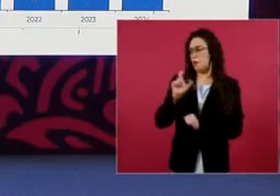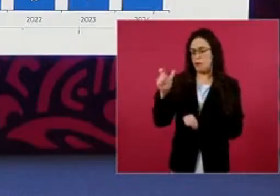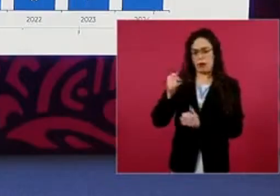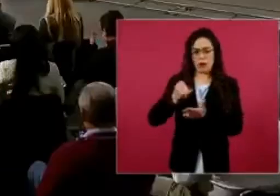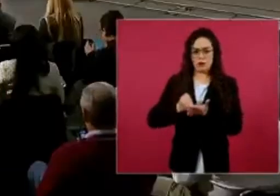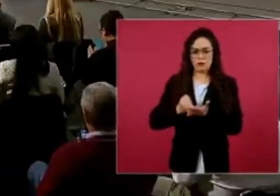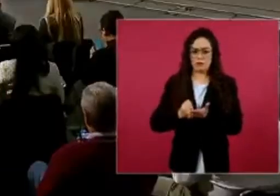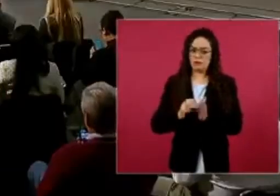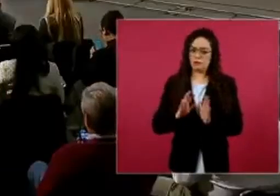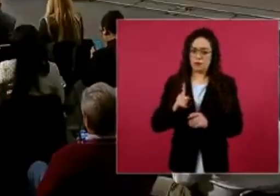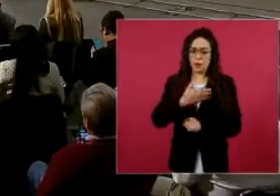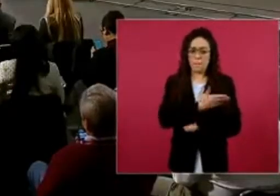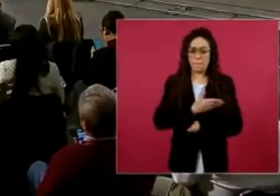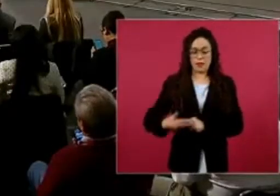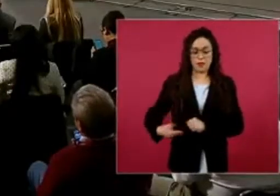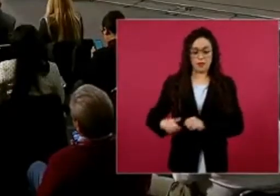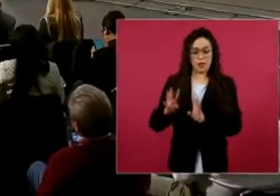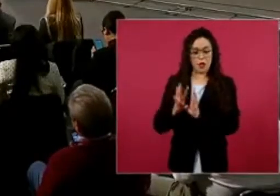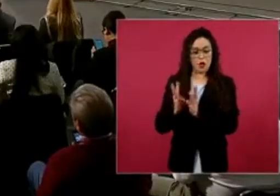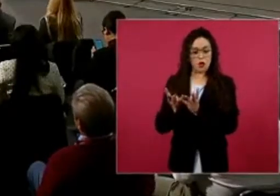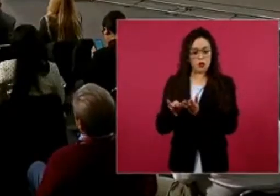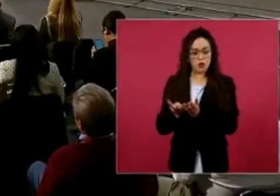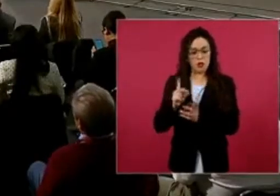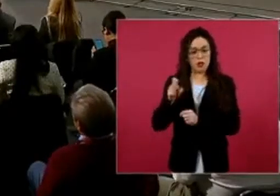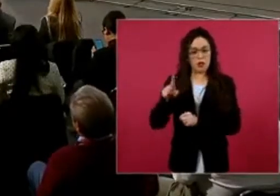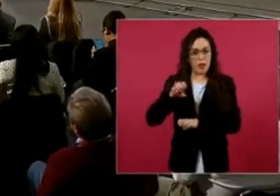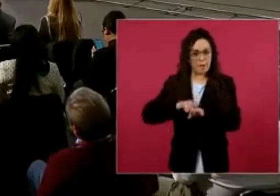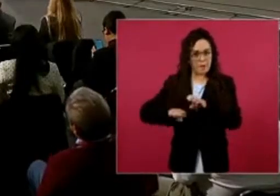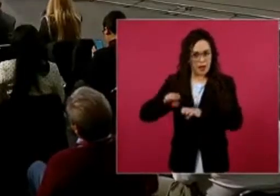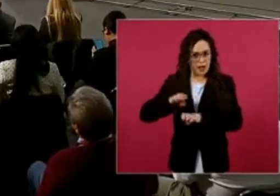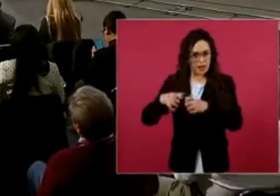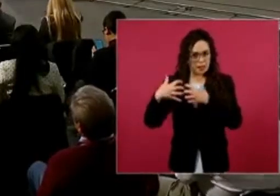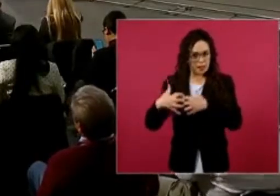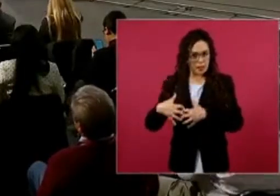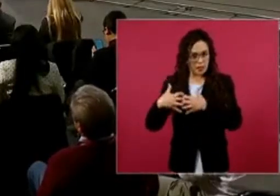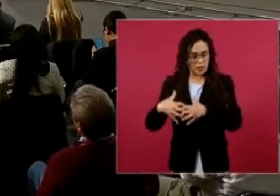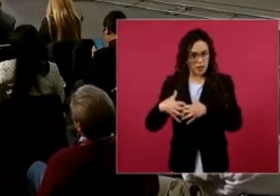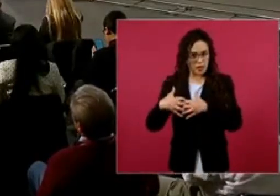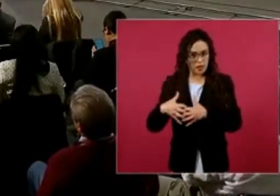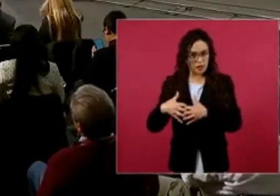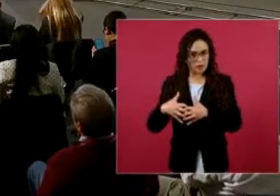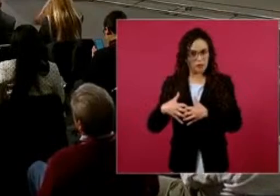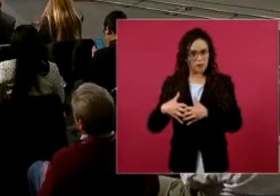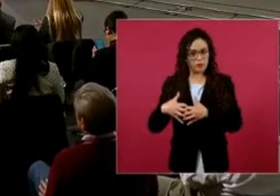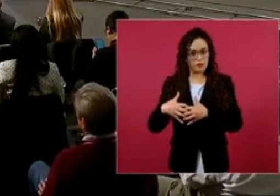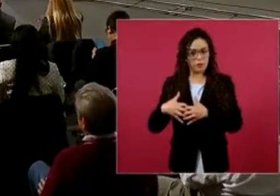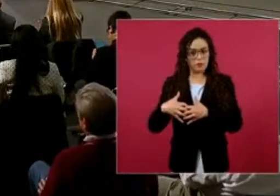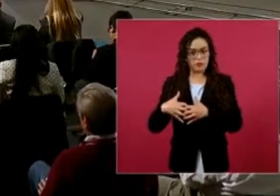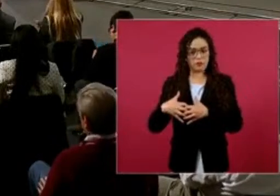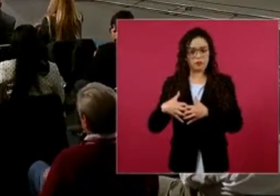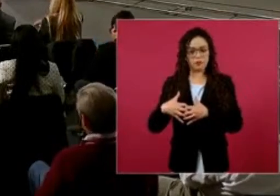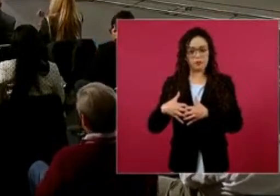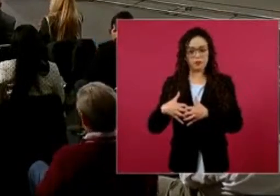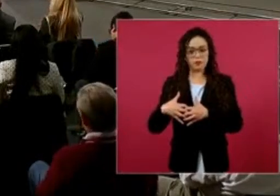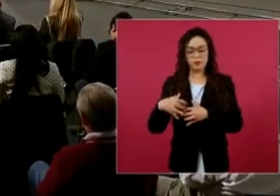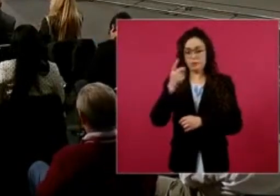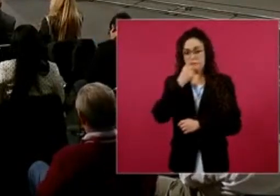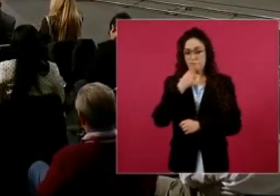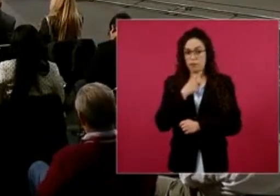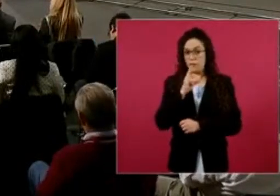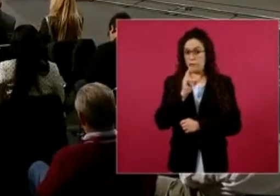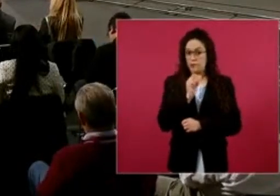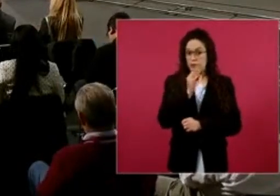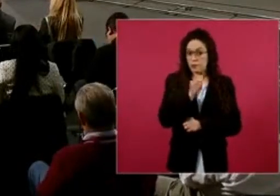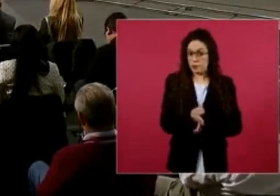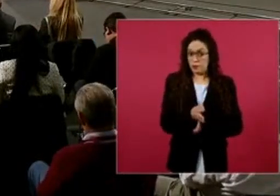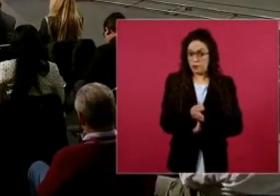Consejo Coordinador Empresarial me dijo que si no aceptaba la tregua, de todas maneras no